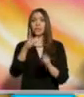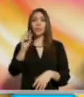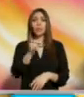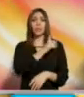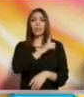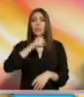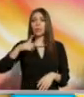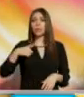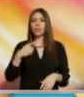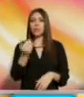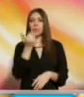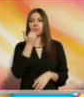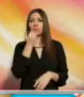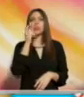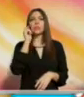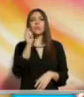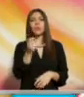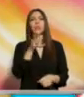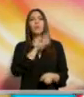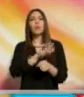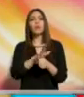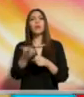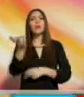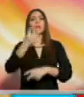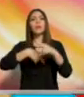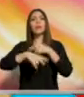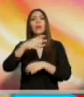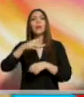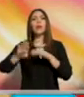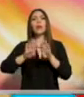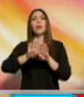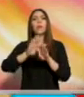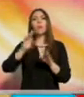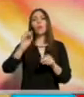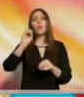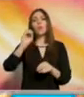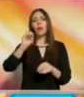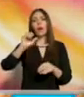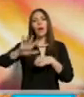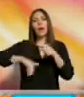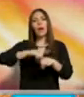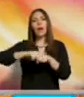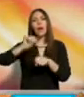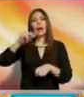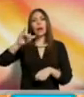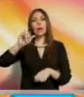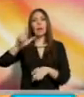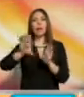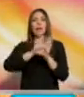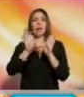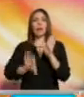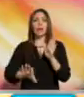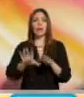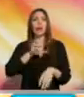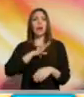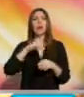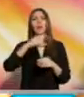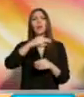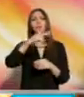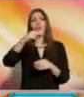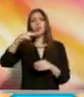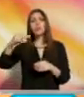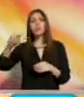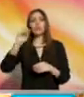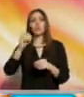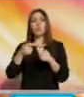consumir, en términos generales, son aquellas que provienen de origen animal. ¿Ok? Entonces vamos a suponer que tenemos un tocino, un pepperoni.